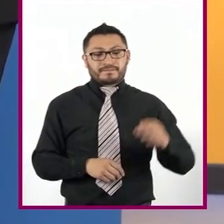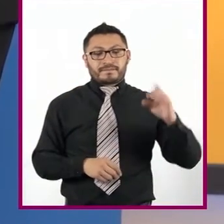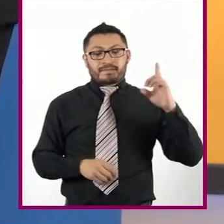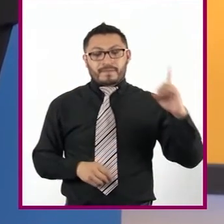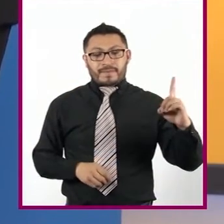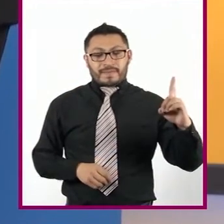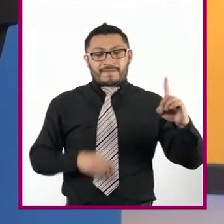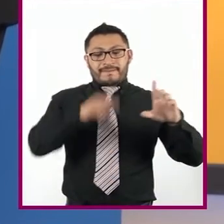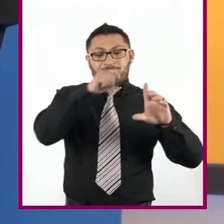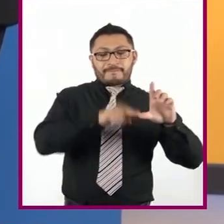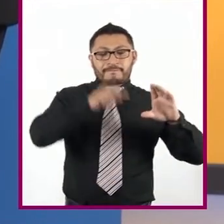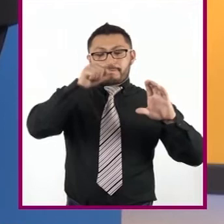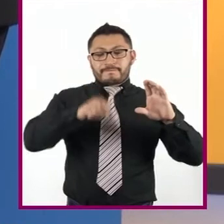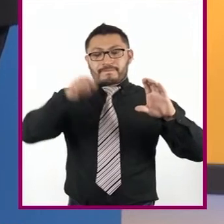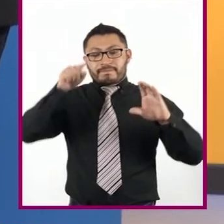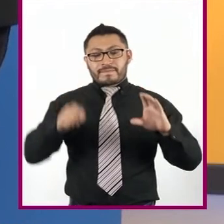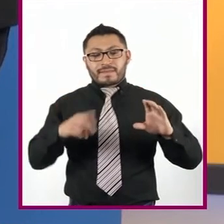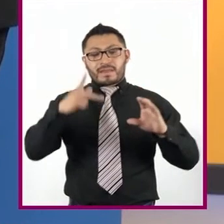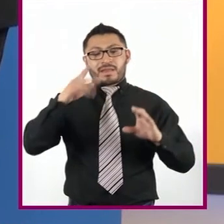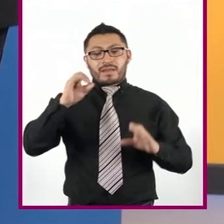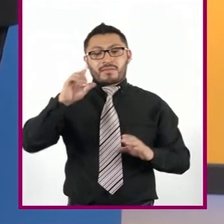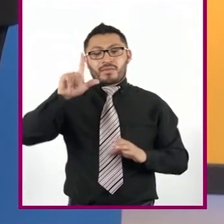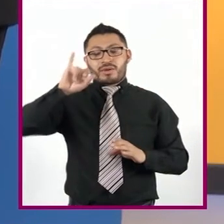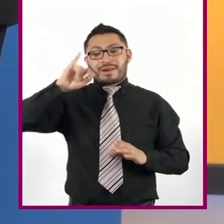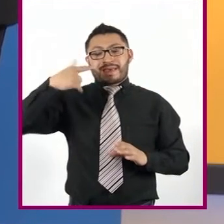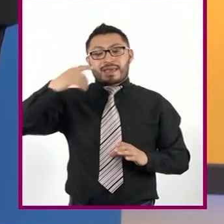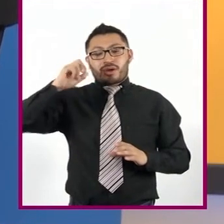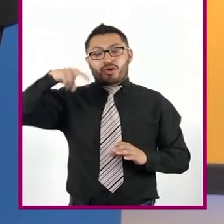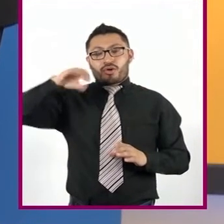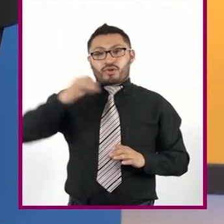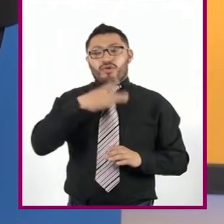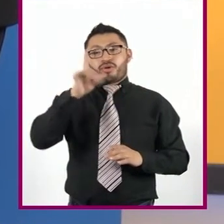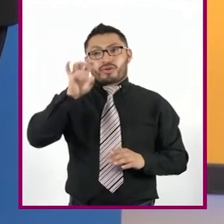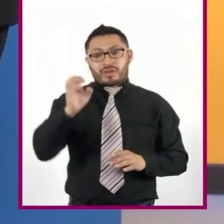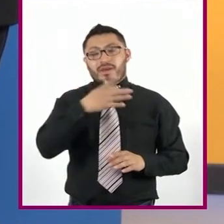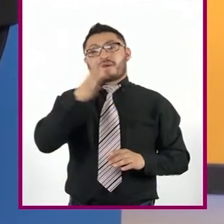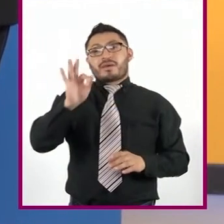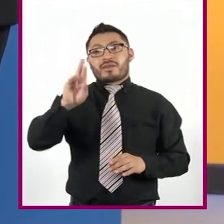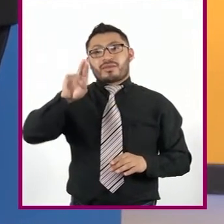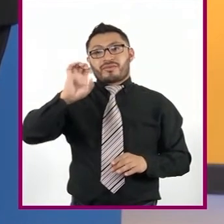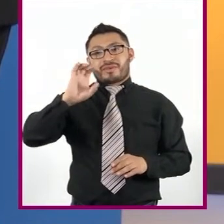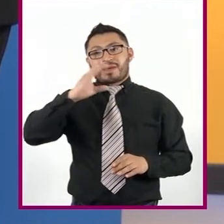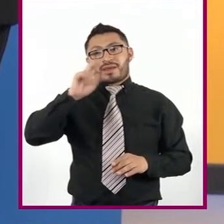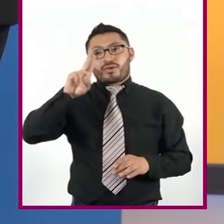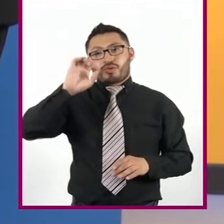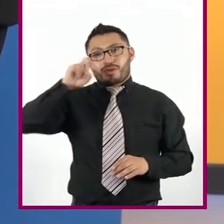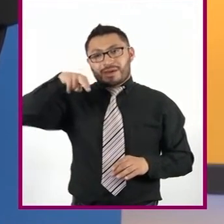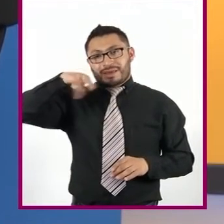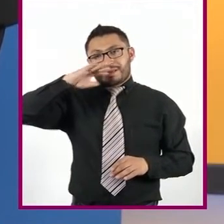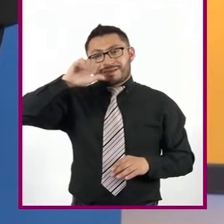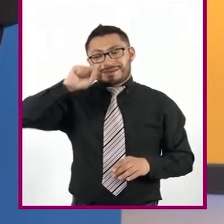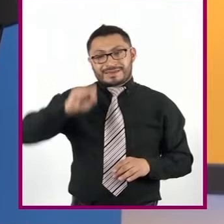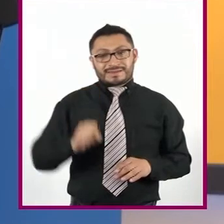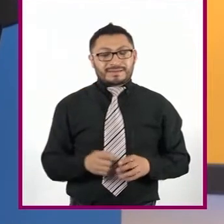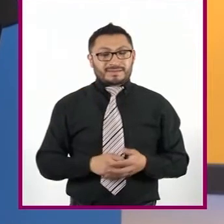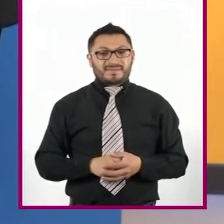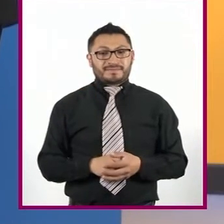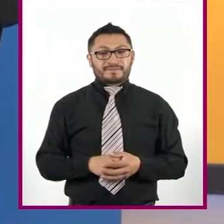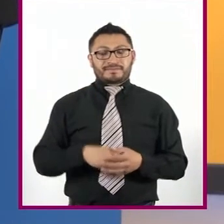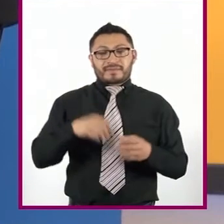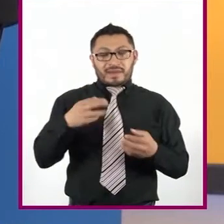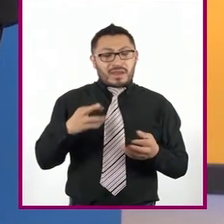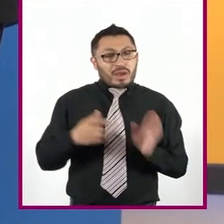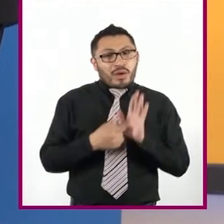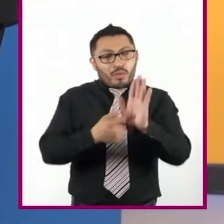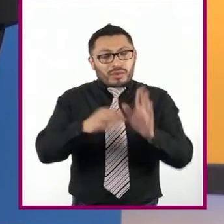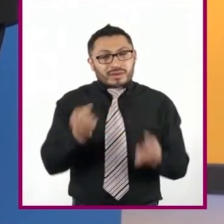D, gráfica de un polígono de frecuencias, que también muestra la frecuencia absoluta, relativa o porcentaje de